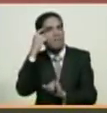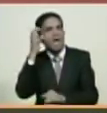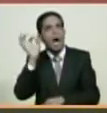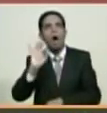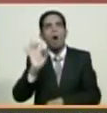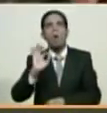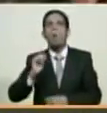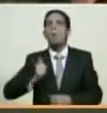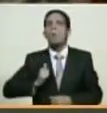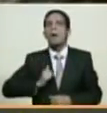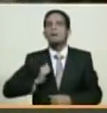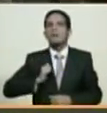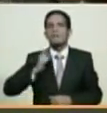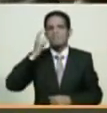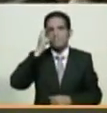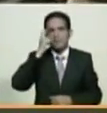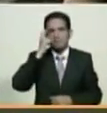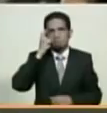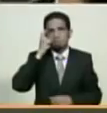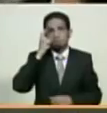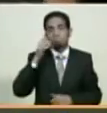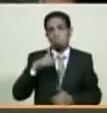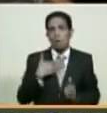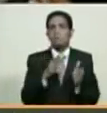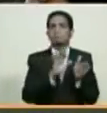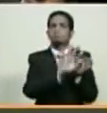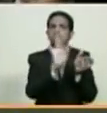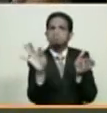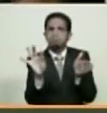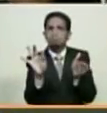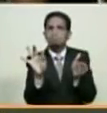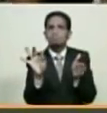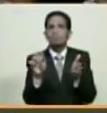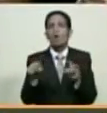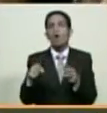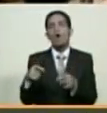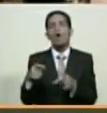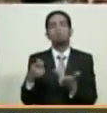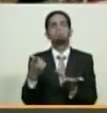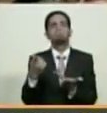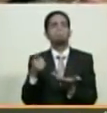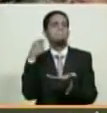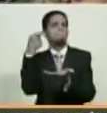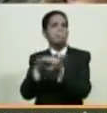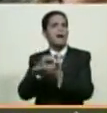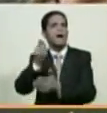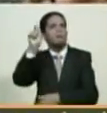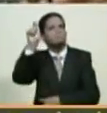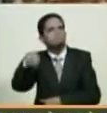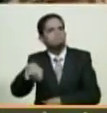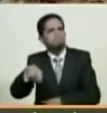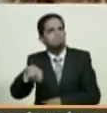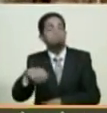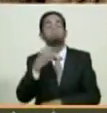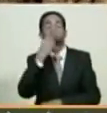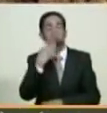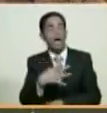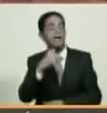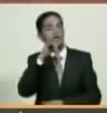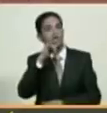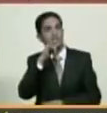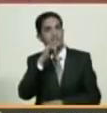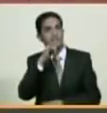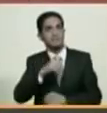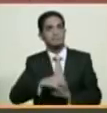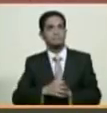mes. Podrá hacer transferencias, podrá pagar con su tarjeta de débito. Es decir, es una buena noticia, más bien, para